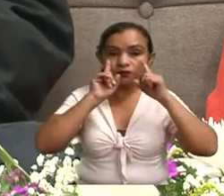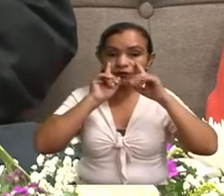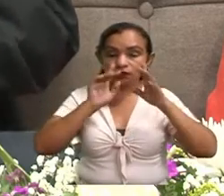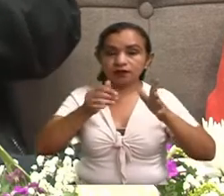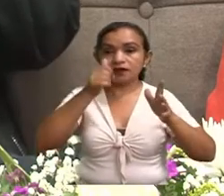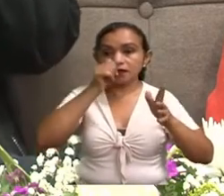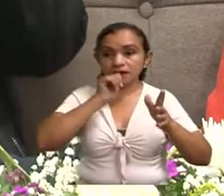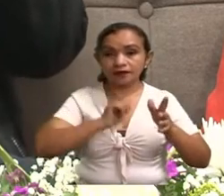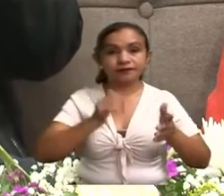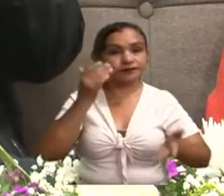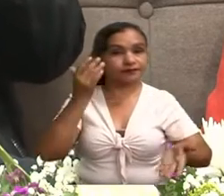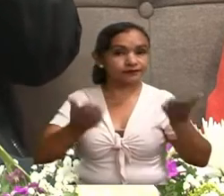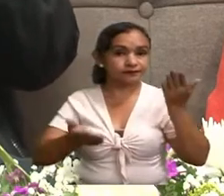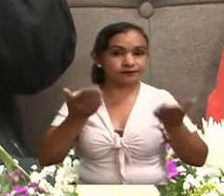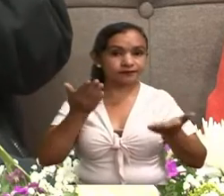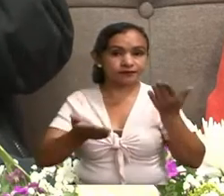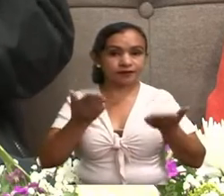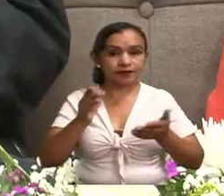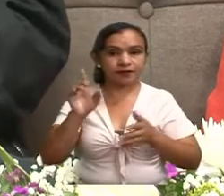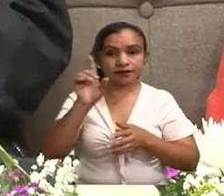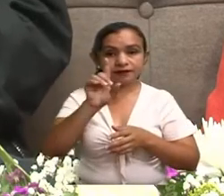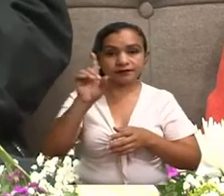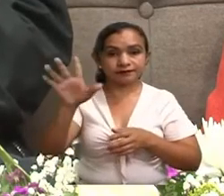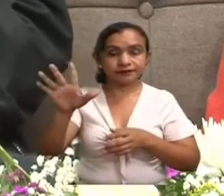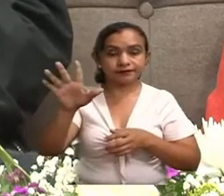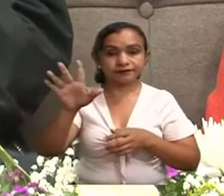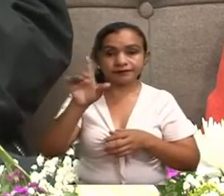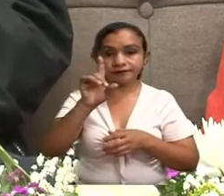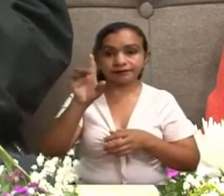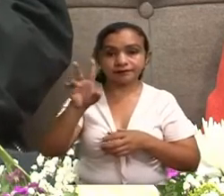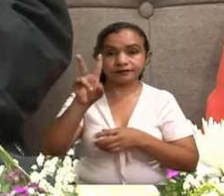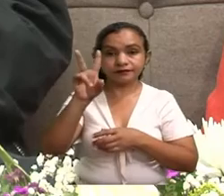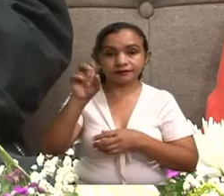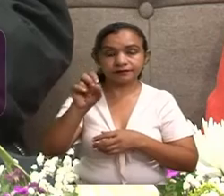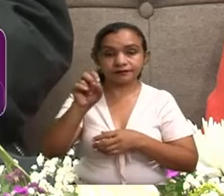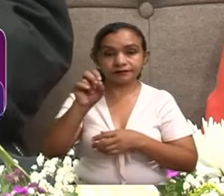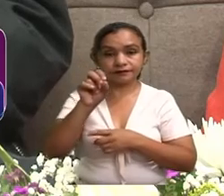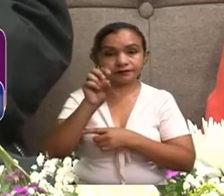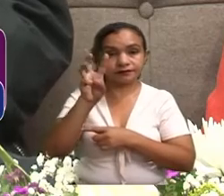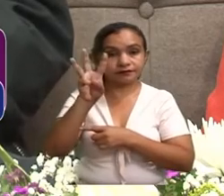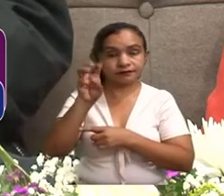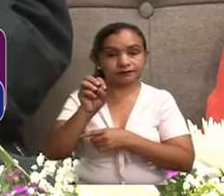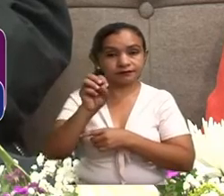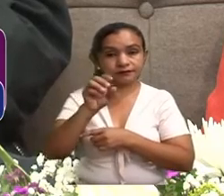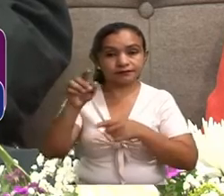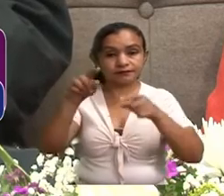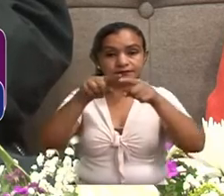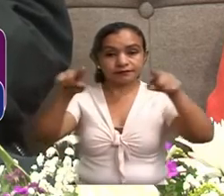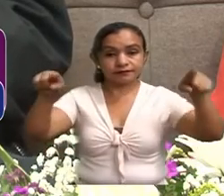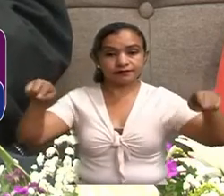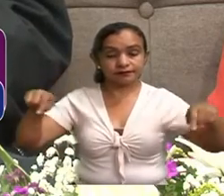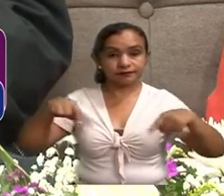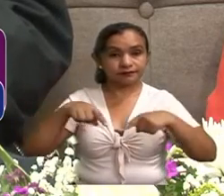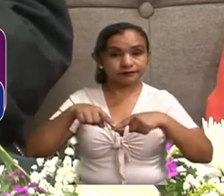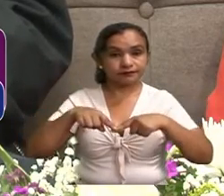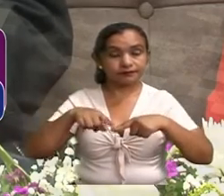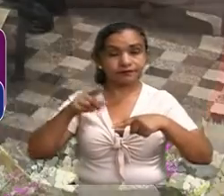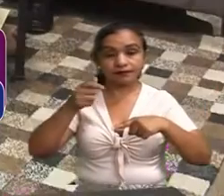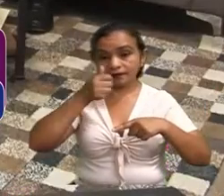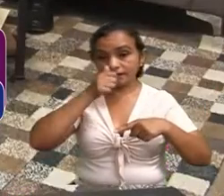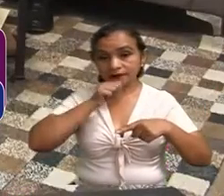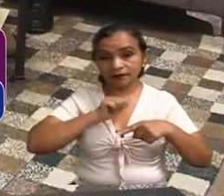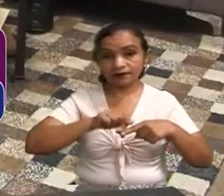llamamos nosotros, probablemente un área de 15 metros o 20, 30 metros cuadrados sea el área donde está el tanque,